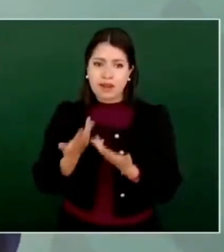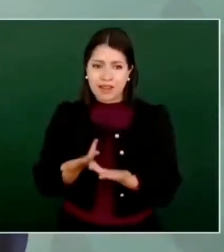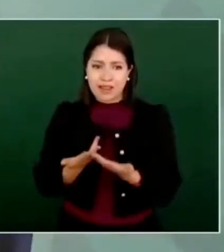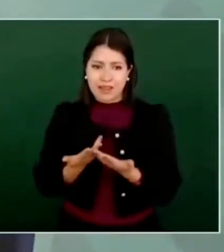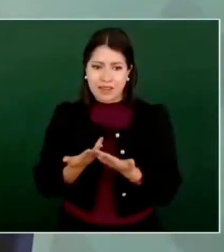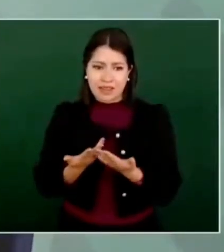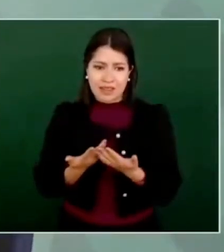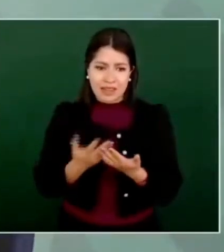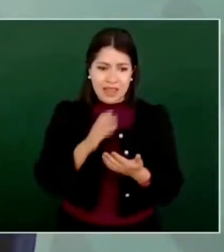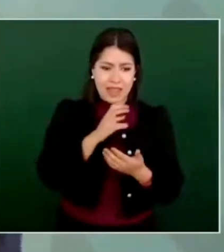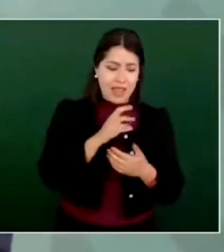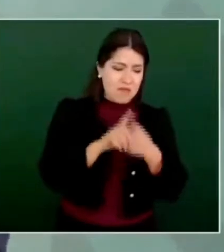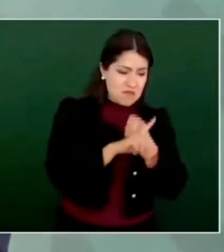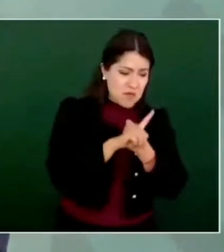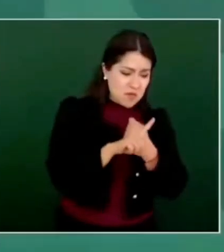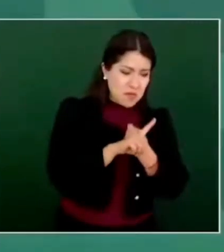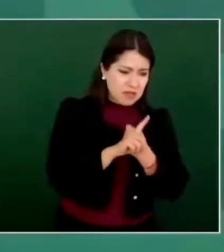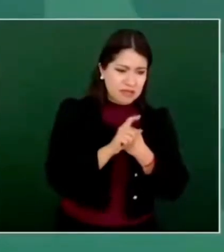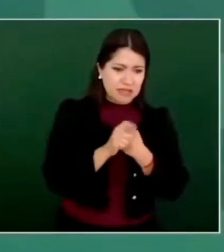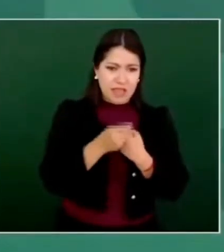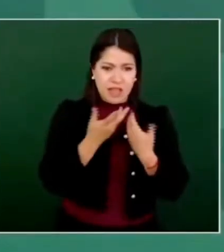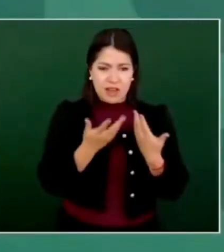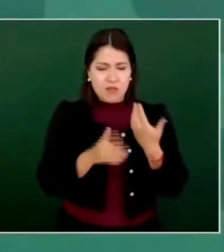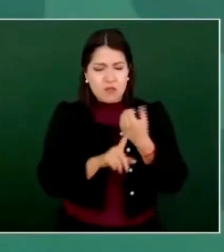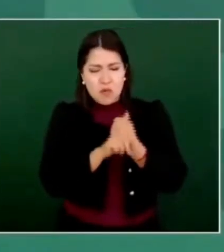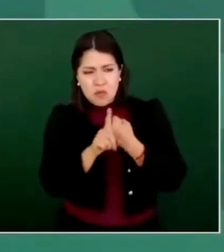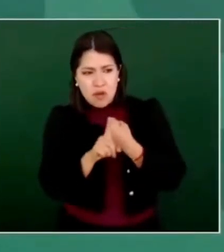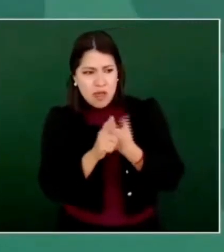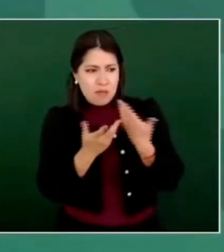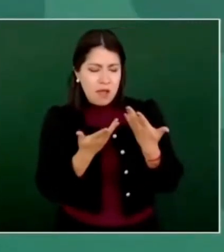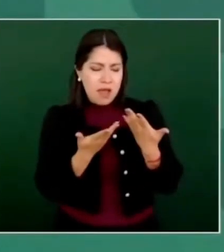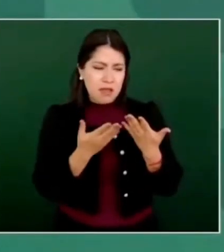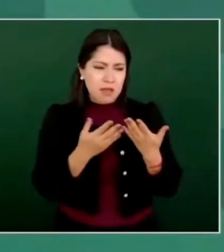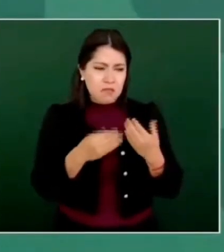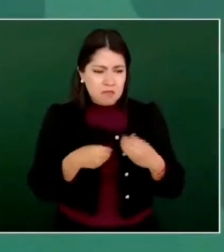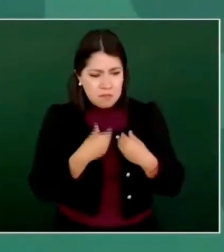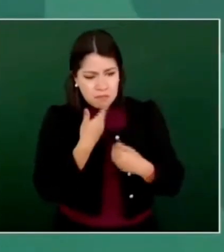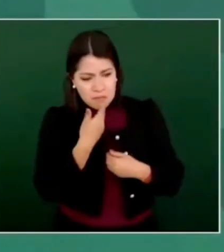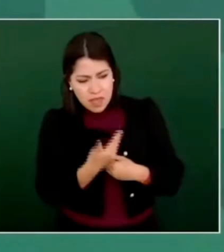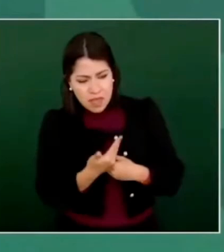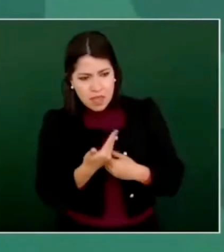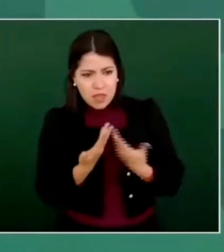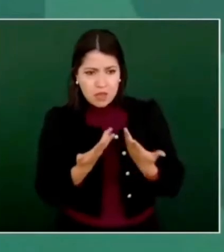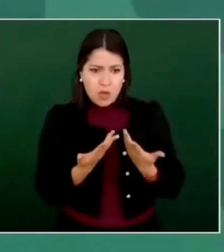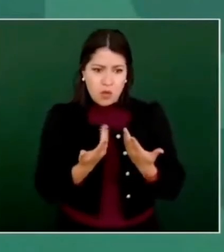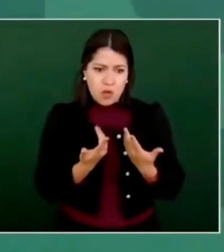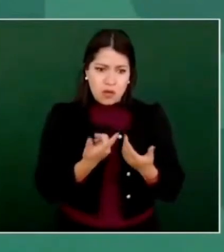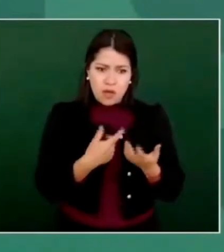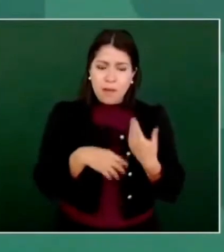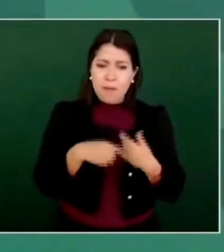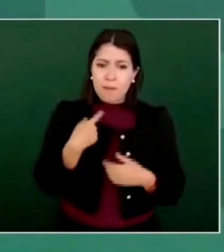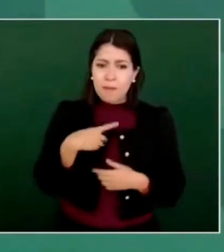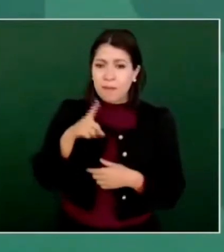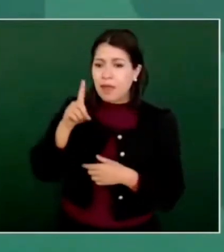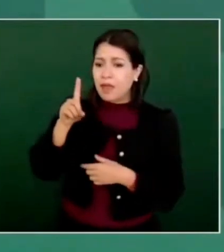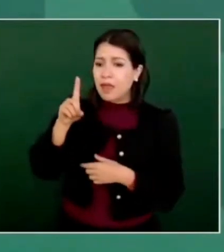económico, una crisis de bienestar social, pero cuando es una